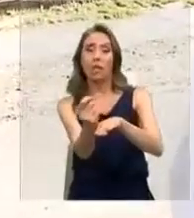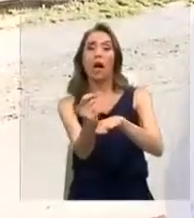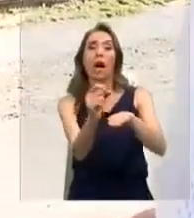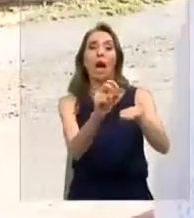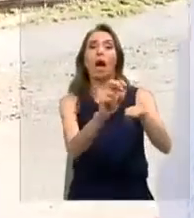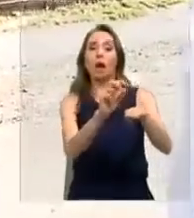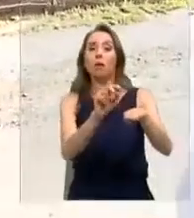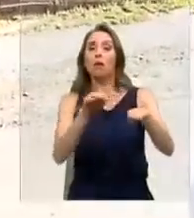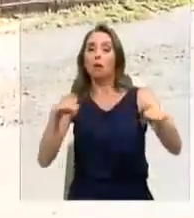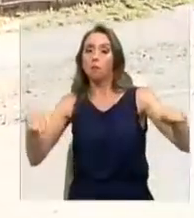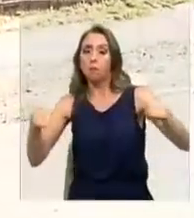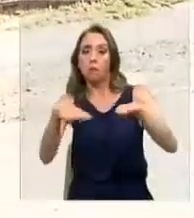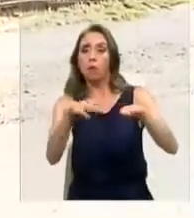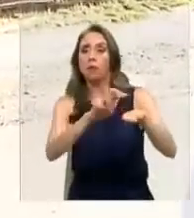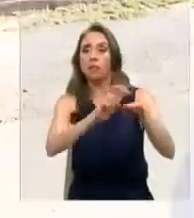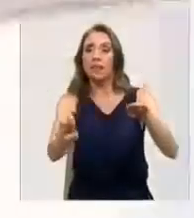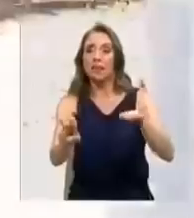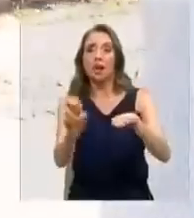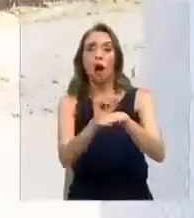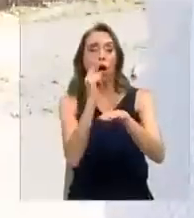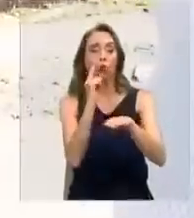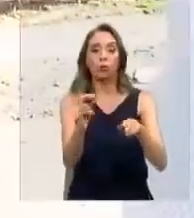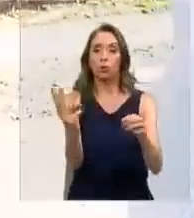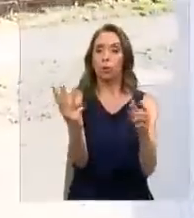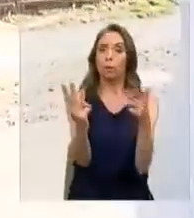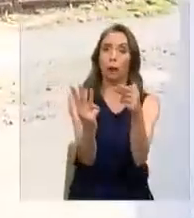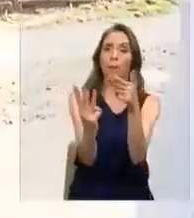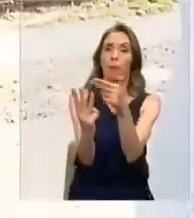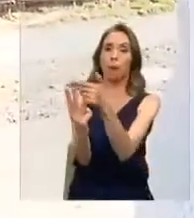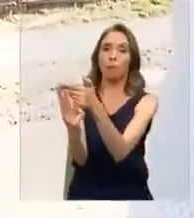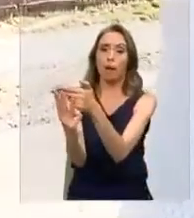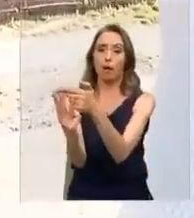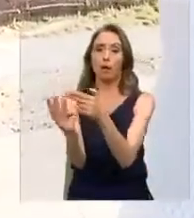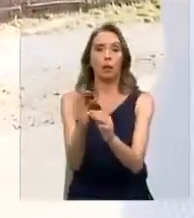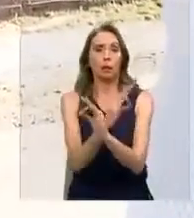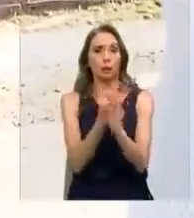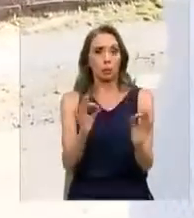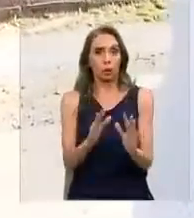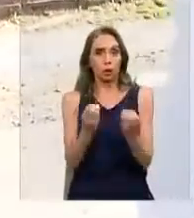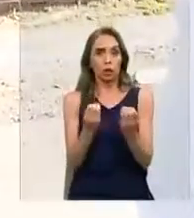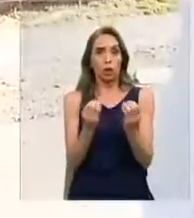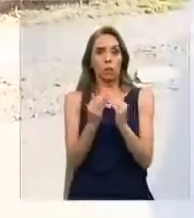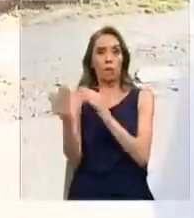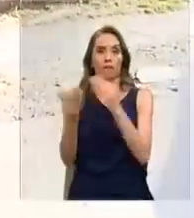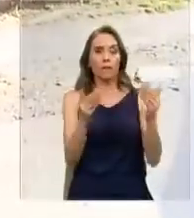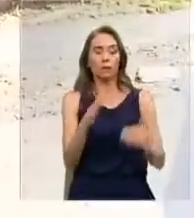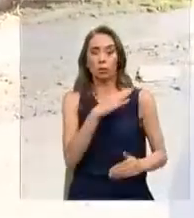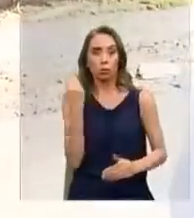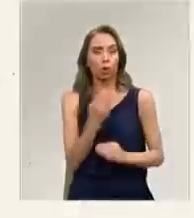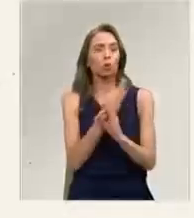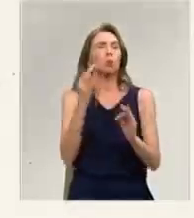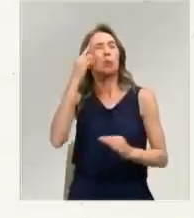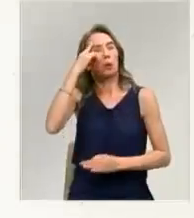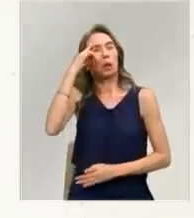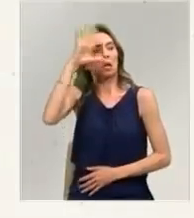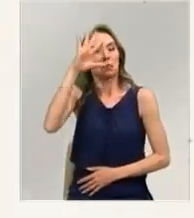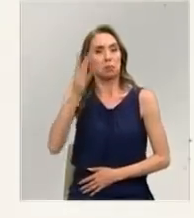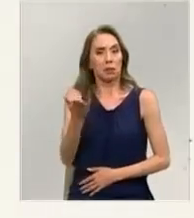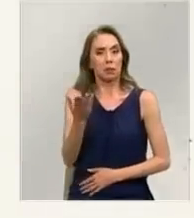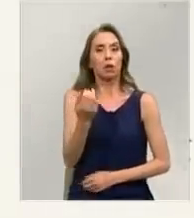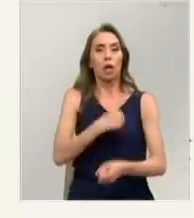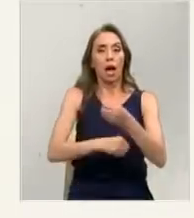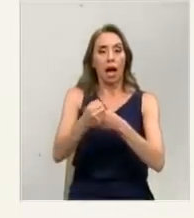auto azul, que amor ni decían, y les dispararon. Terrible, pues uno nunca espera que mueran vecinos. Nunca. Durante